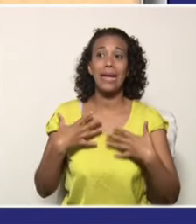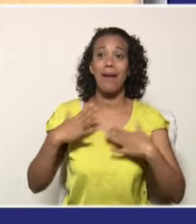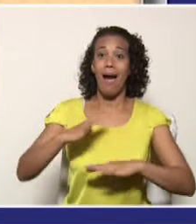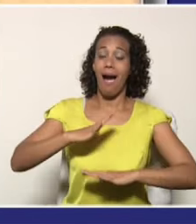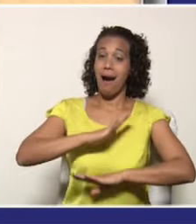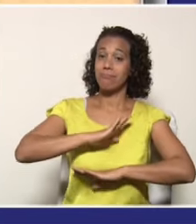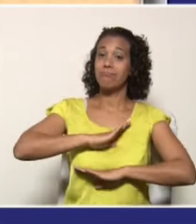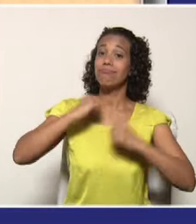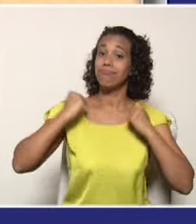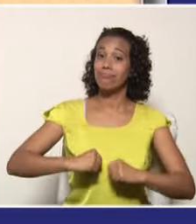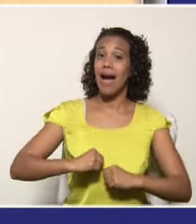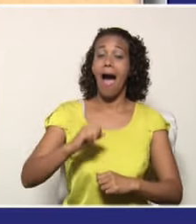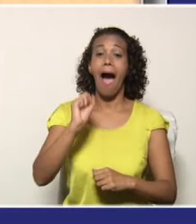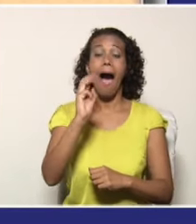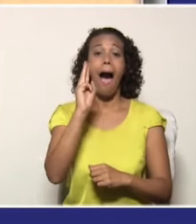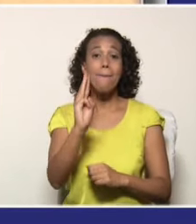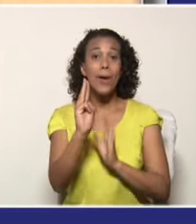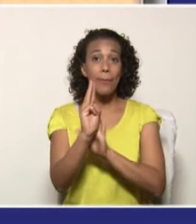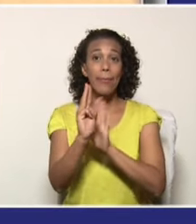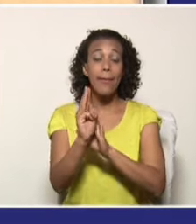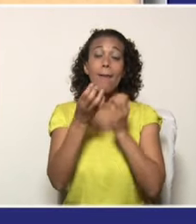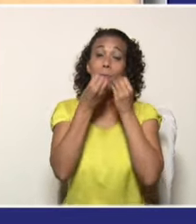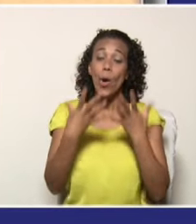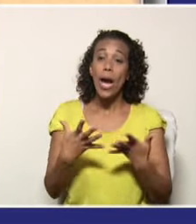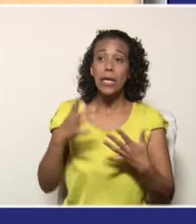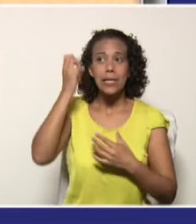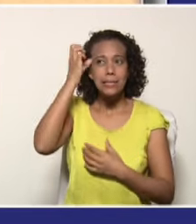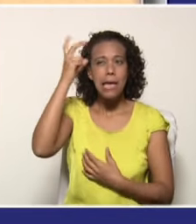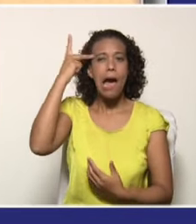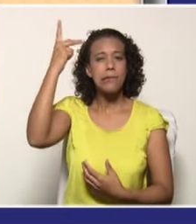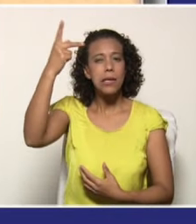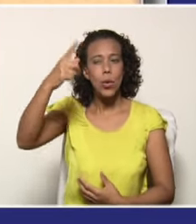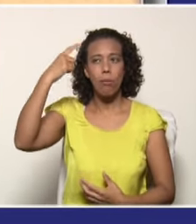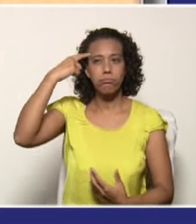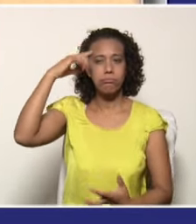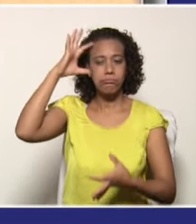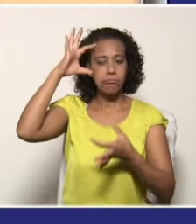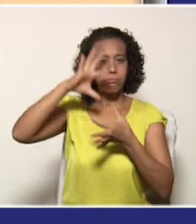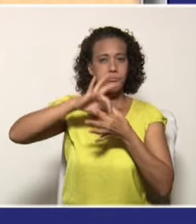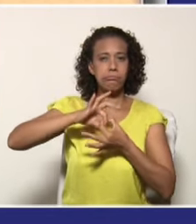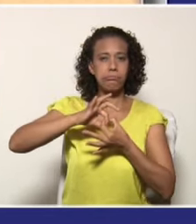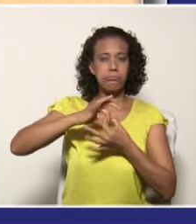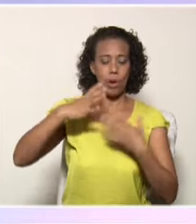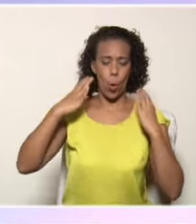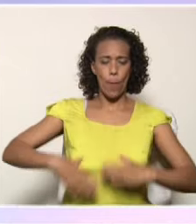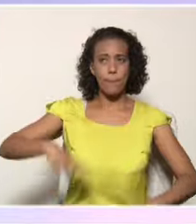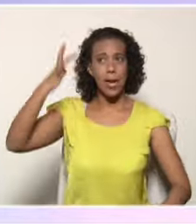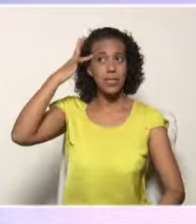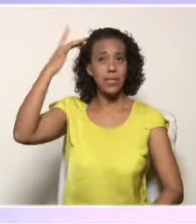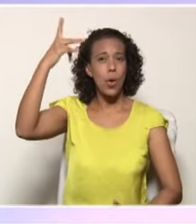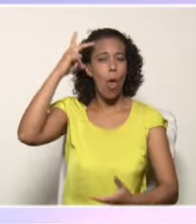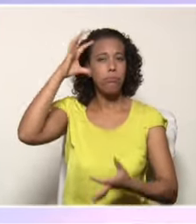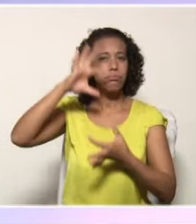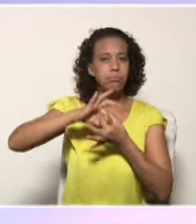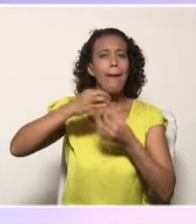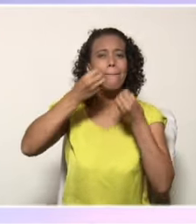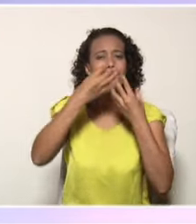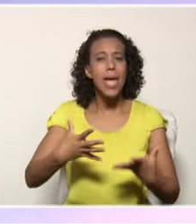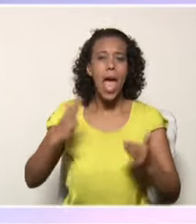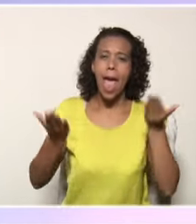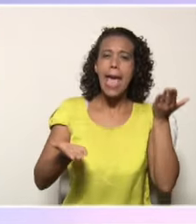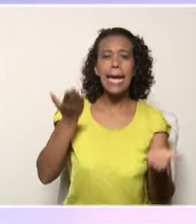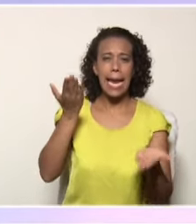física, actitud con P, la salud y el bienestar psicológico de la persona. Es importante que cuando nosotros vayamos a realizar algún